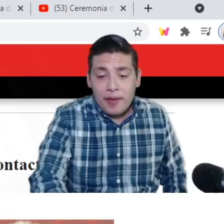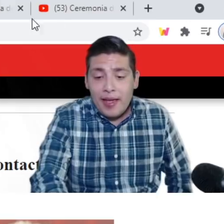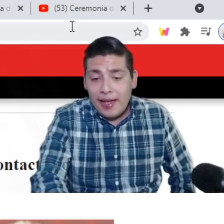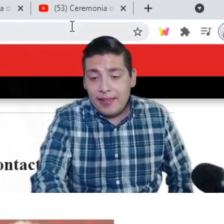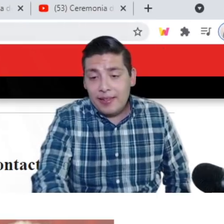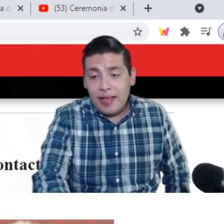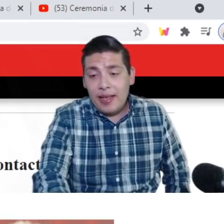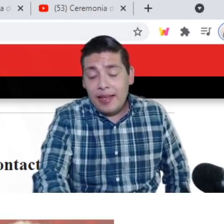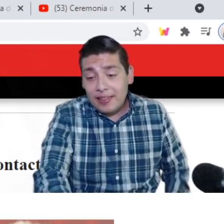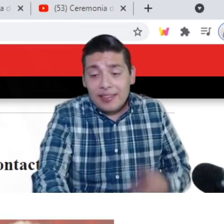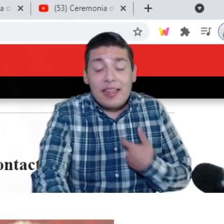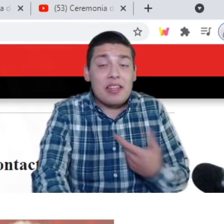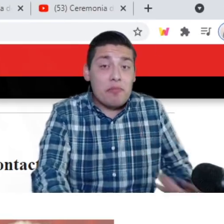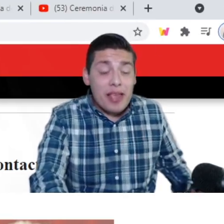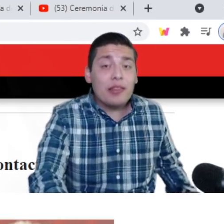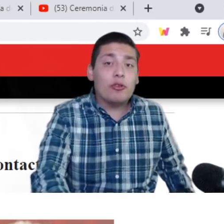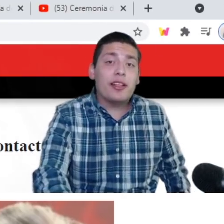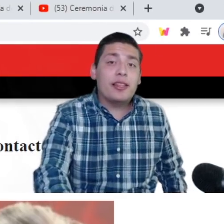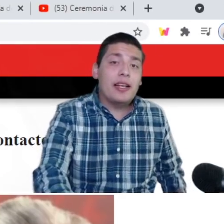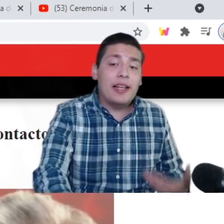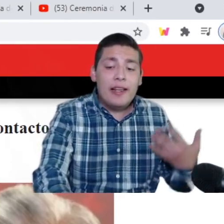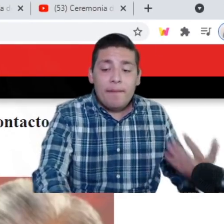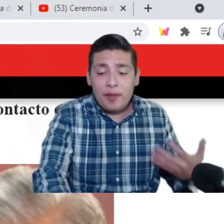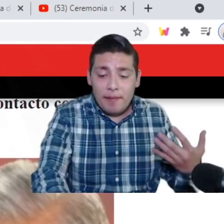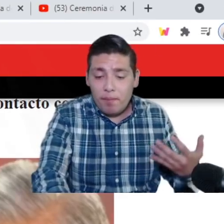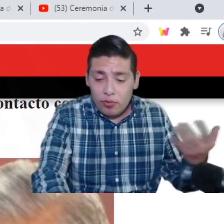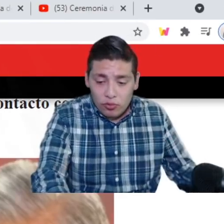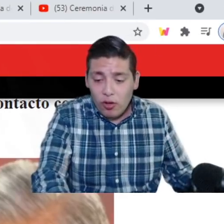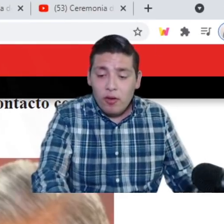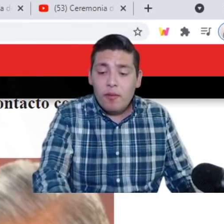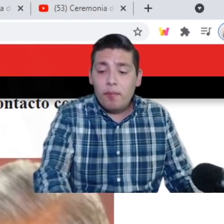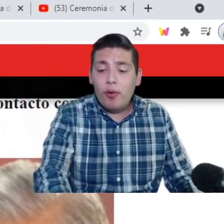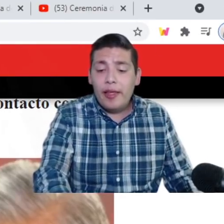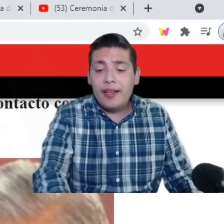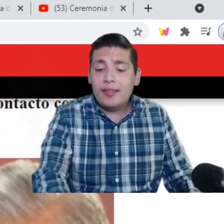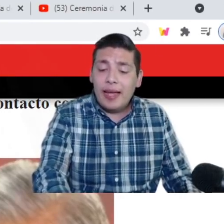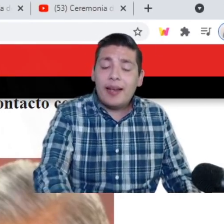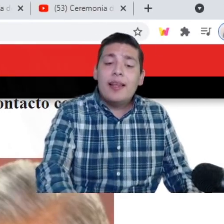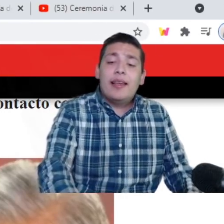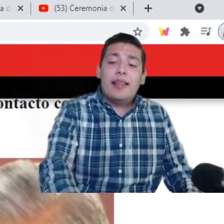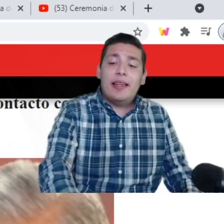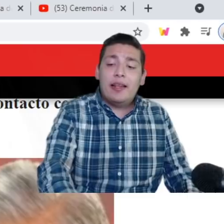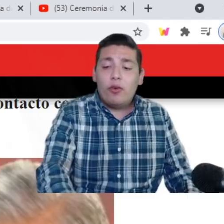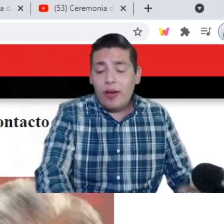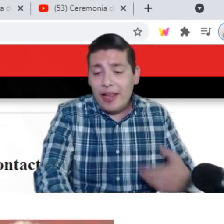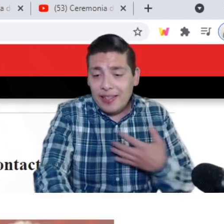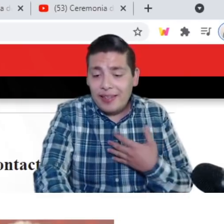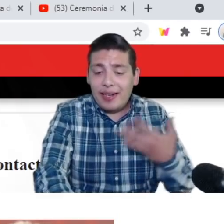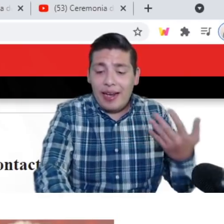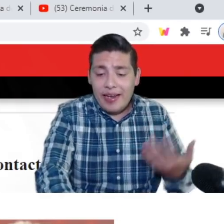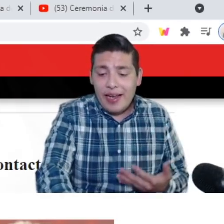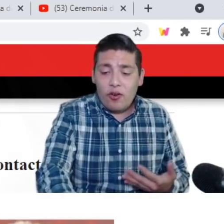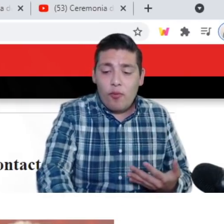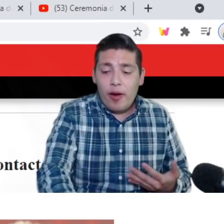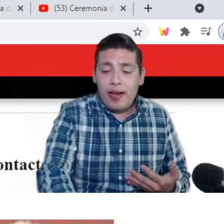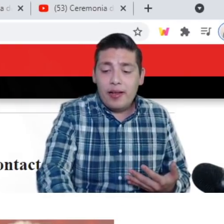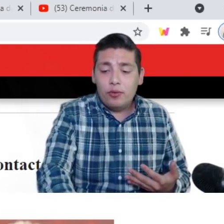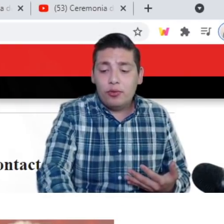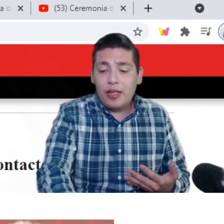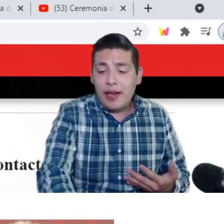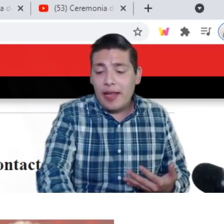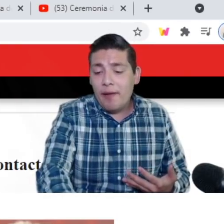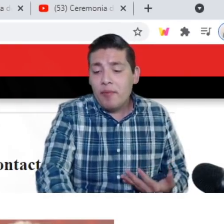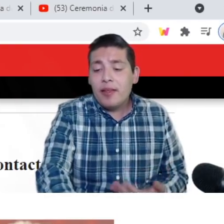conocer este sentimiento que tiene de pues no poder estar con esa cercanía como a él